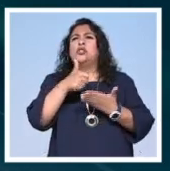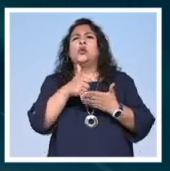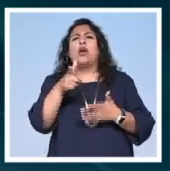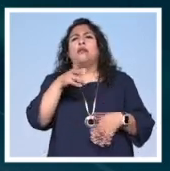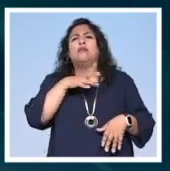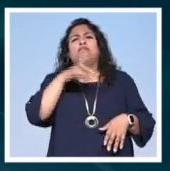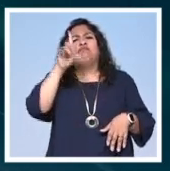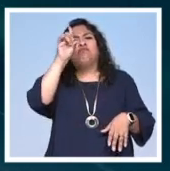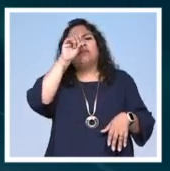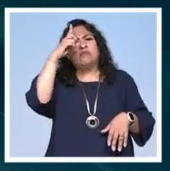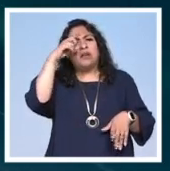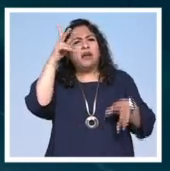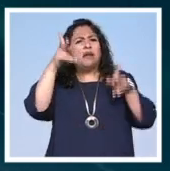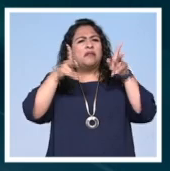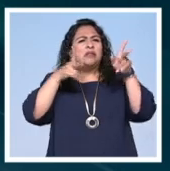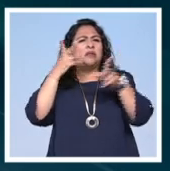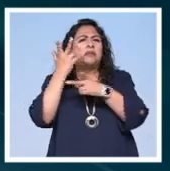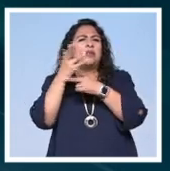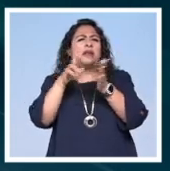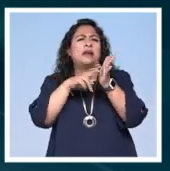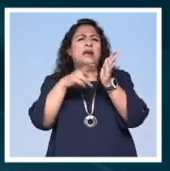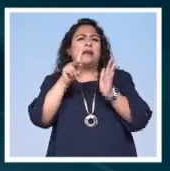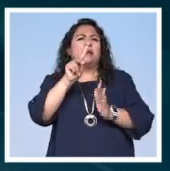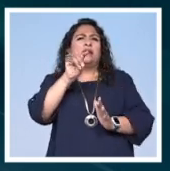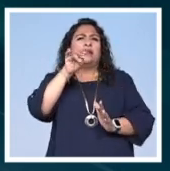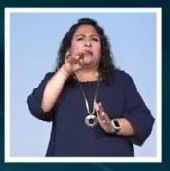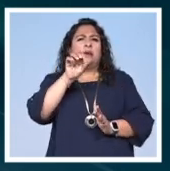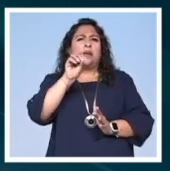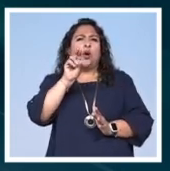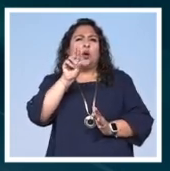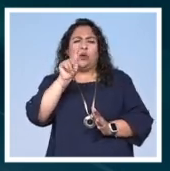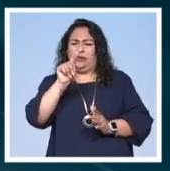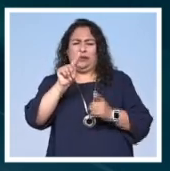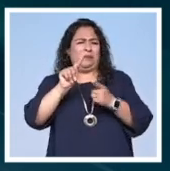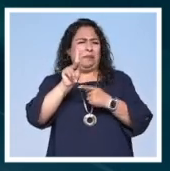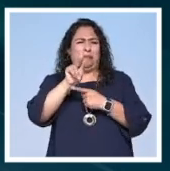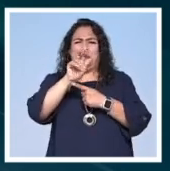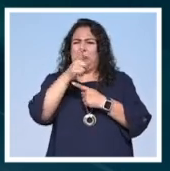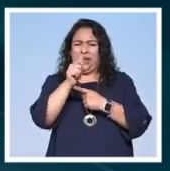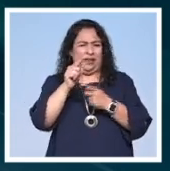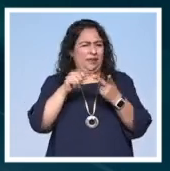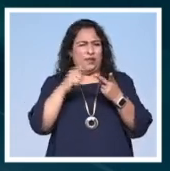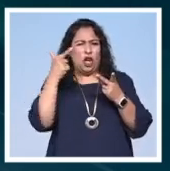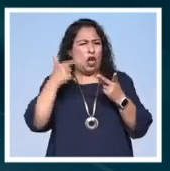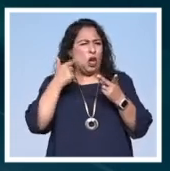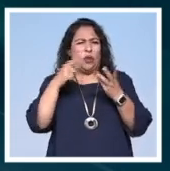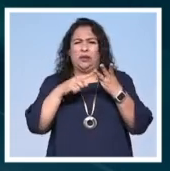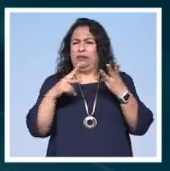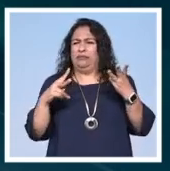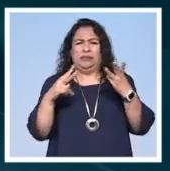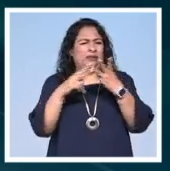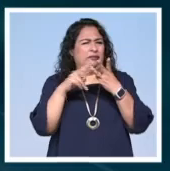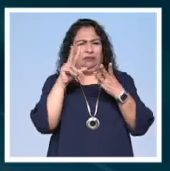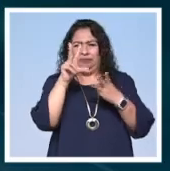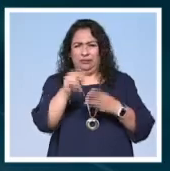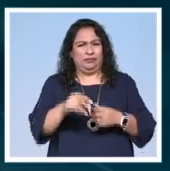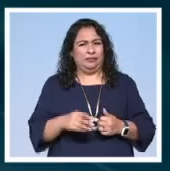recomendada para visitar según la revista Time out No no es Praga no es Londres no es